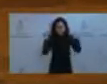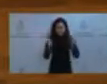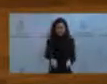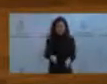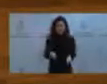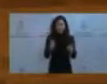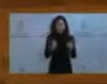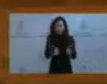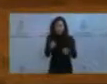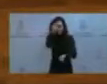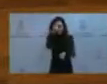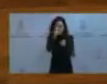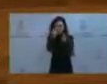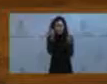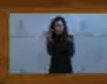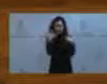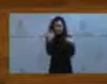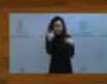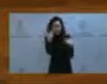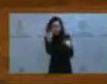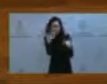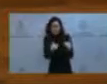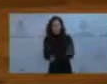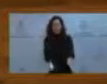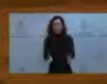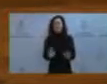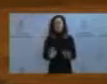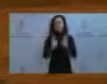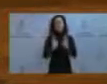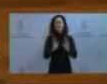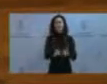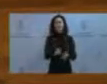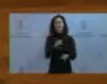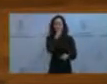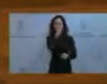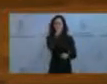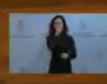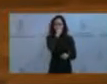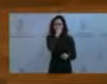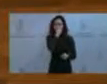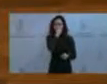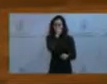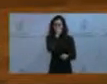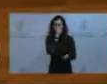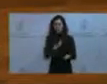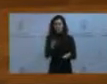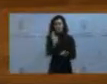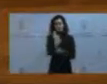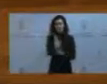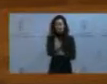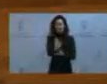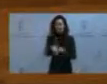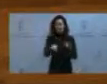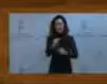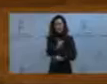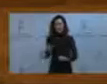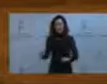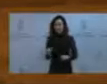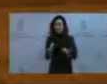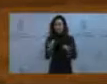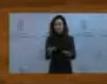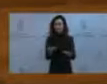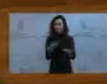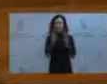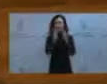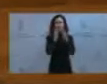tipo de criterio conocido y, sin embargo, conocido, sí, y eso lo plantearemos en la moción de la semana que viene y verá usted